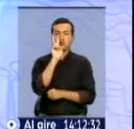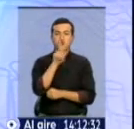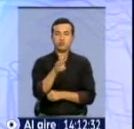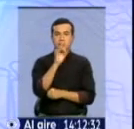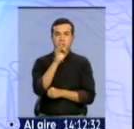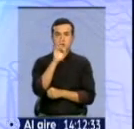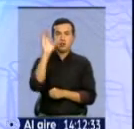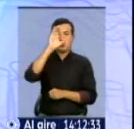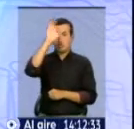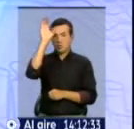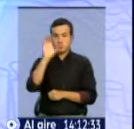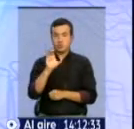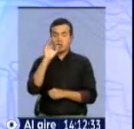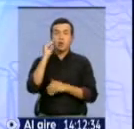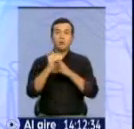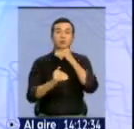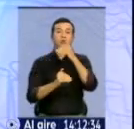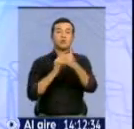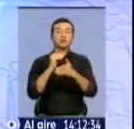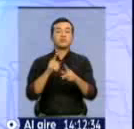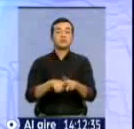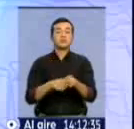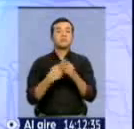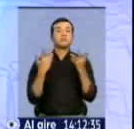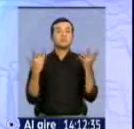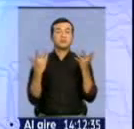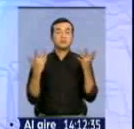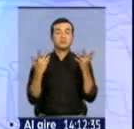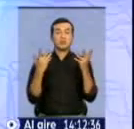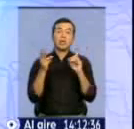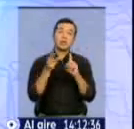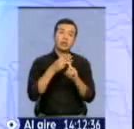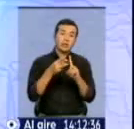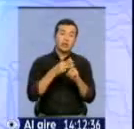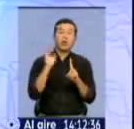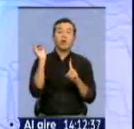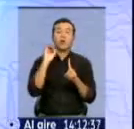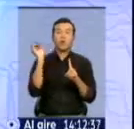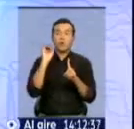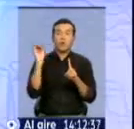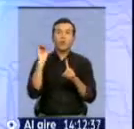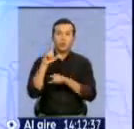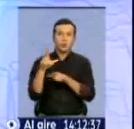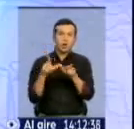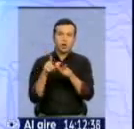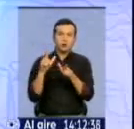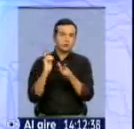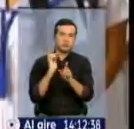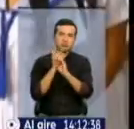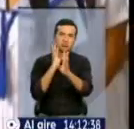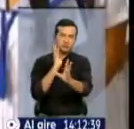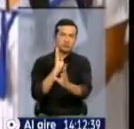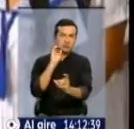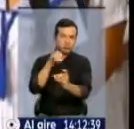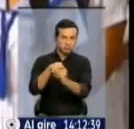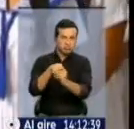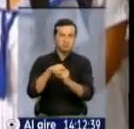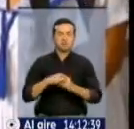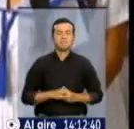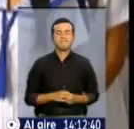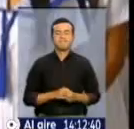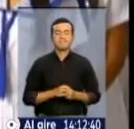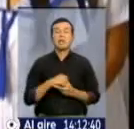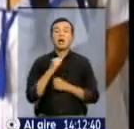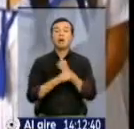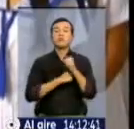2018-2019. Y en régimen costa, el proceso se realiza en línea o también en sedes tradicionales. Las inscripciones para